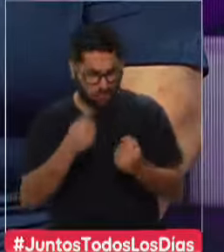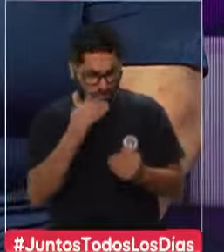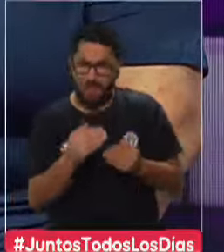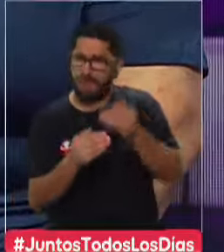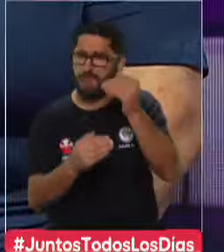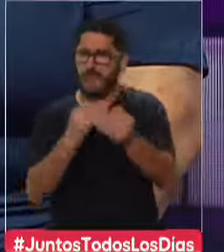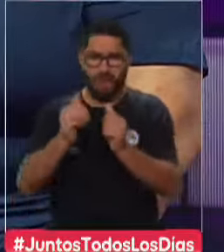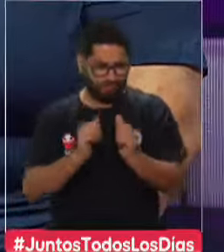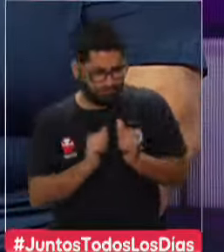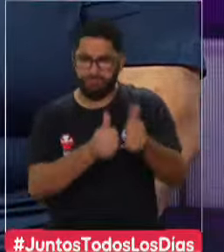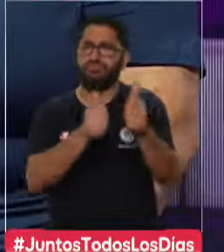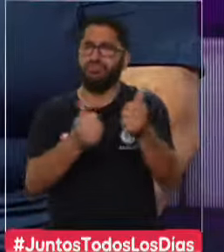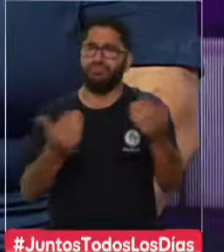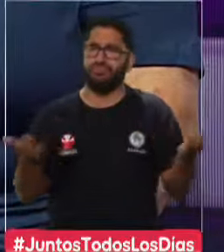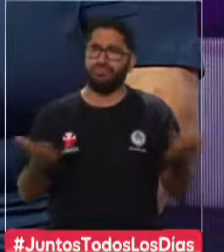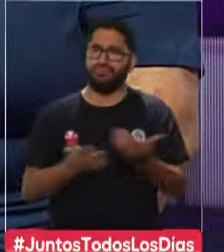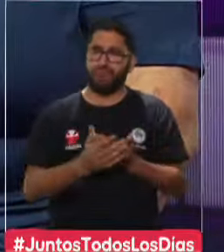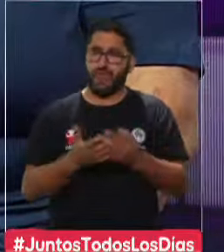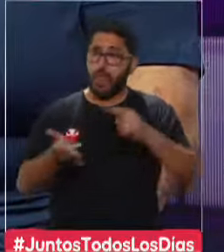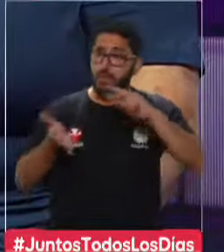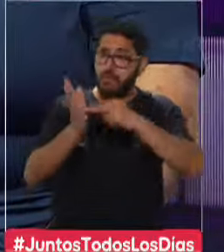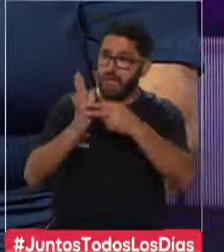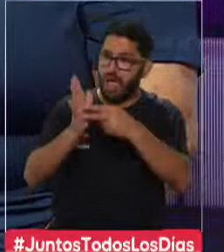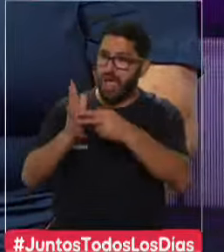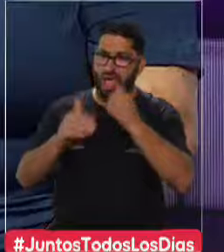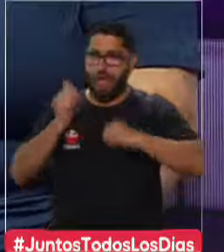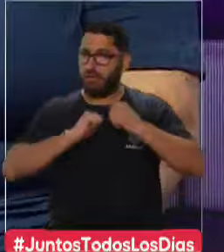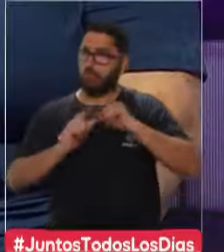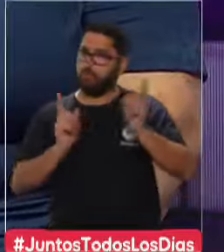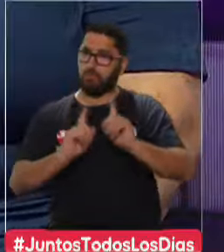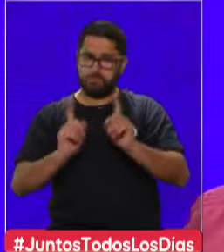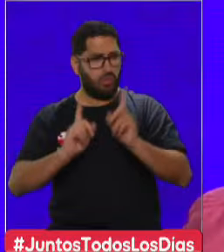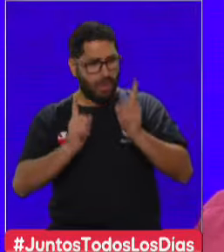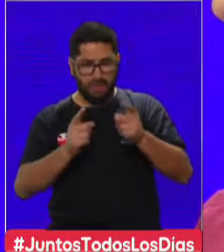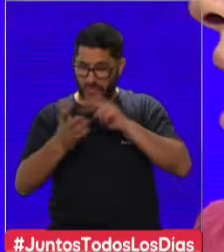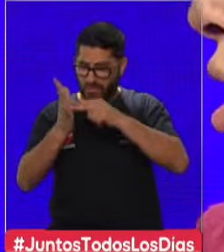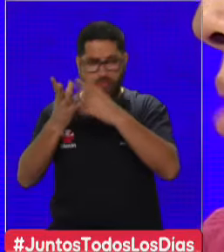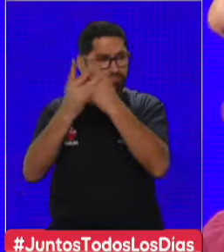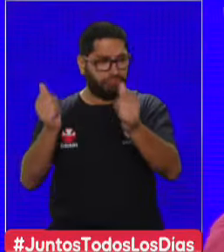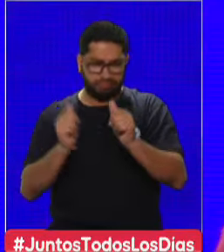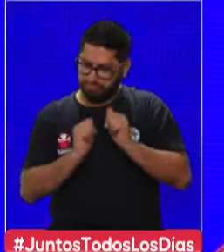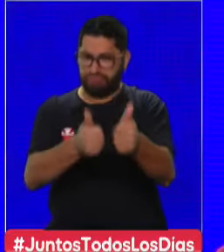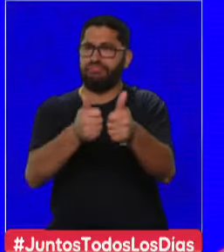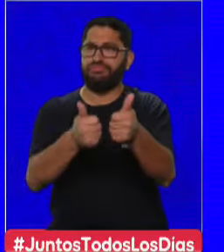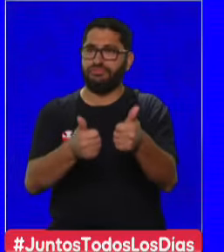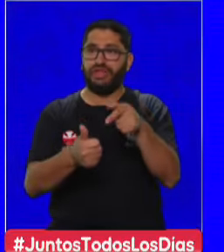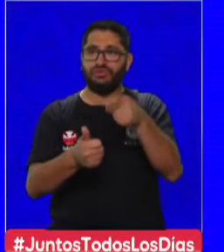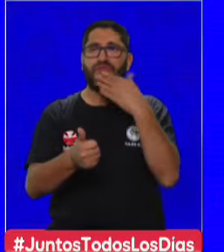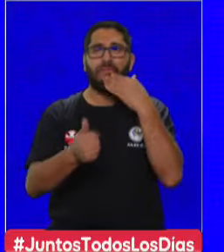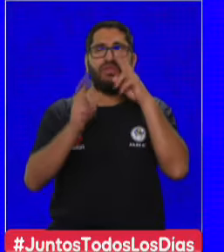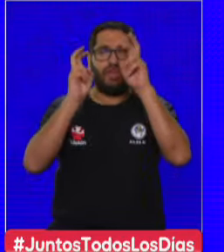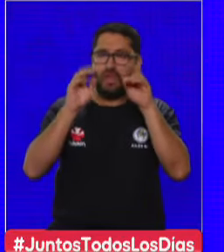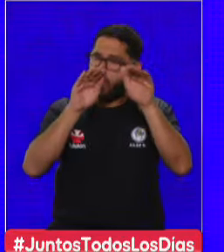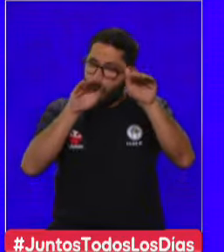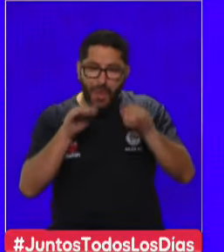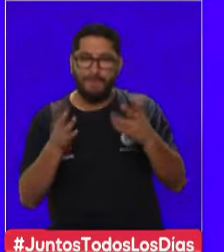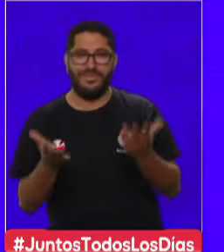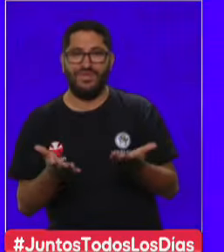pasen, como que no se echa a morir. Y mi tía Fran, bueno, también lo mismo. Y su